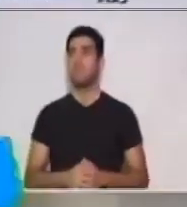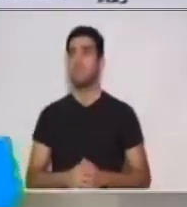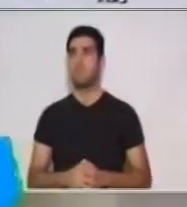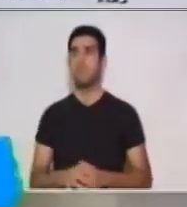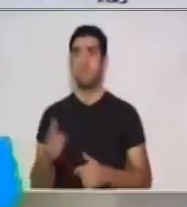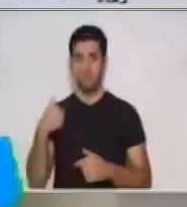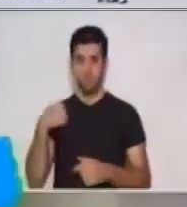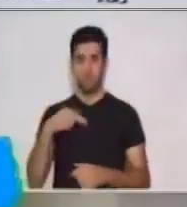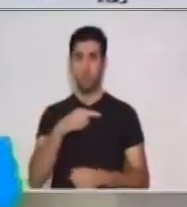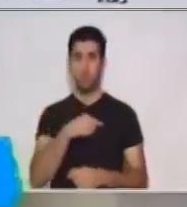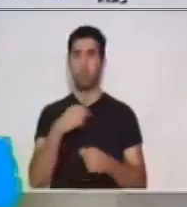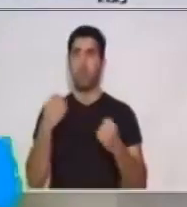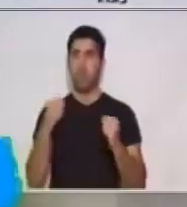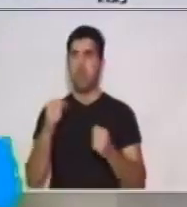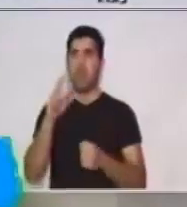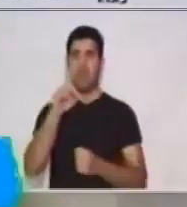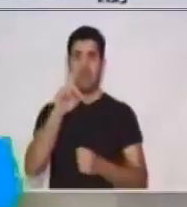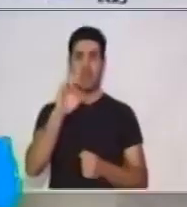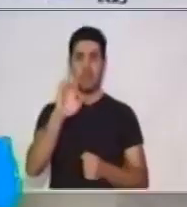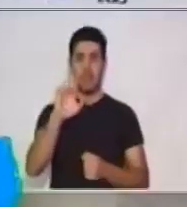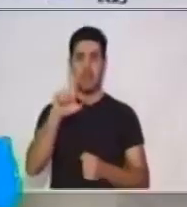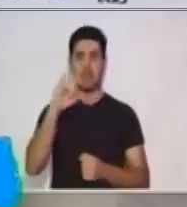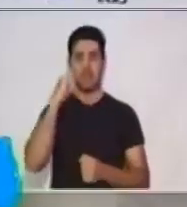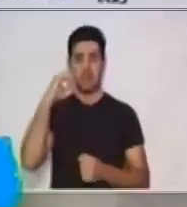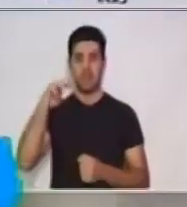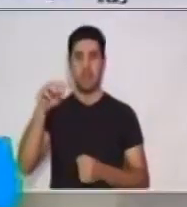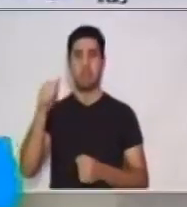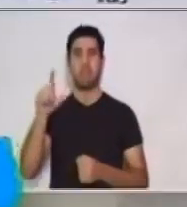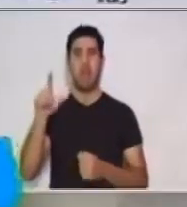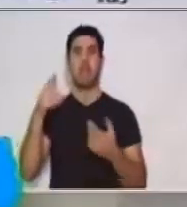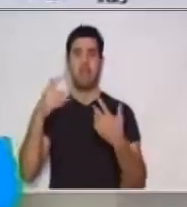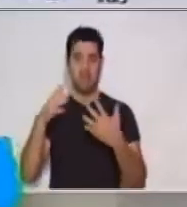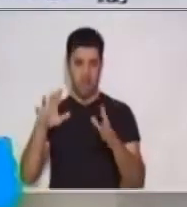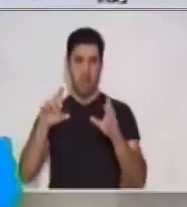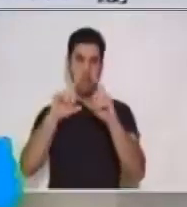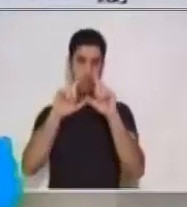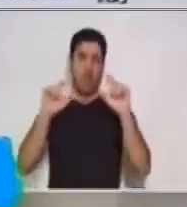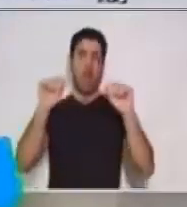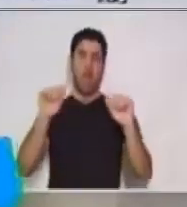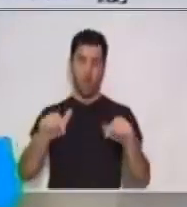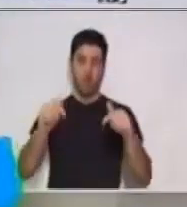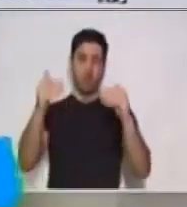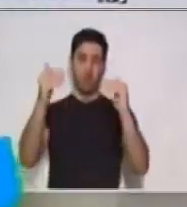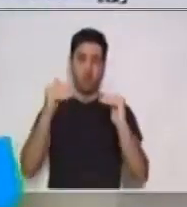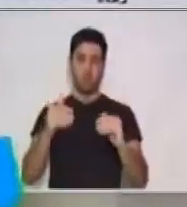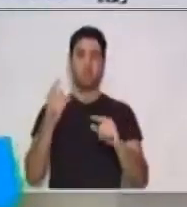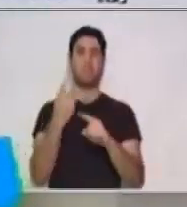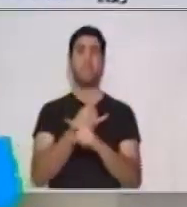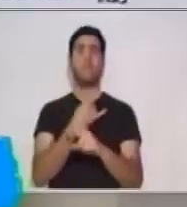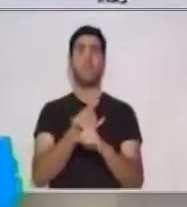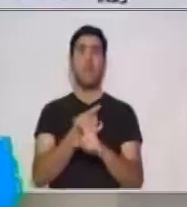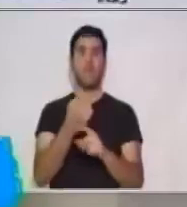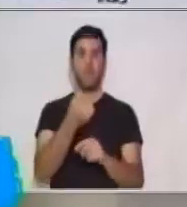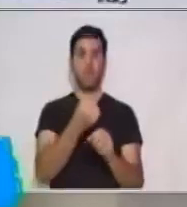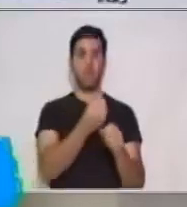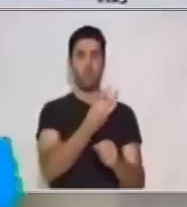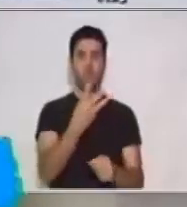el decimal, ahora hagámoslo con la fracción. ¿Será que también funciona con la fracción? Sí. Puedo